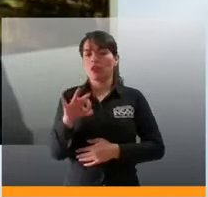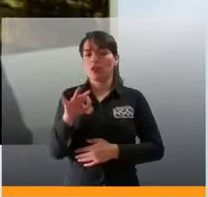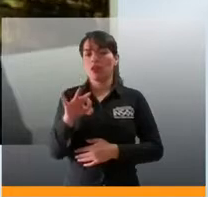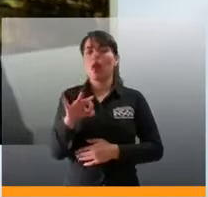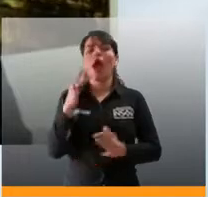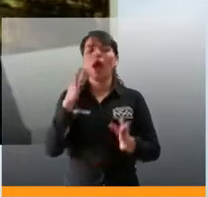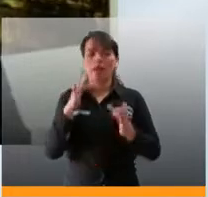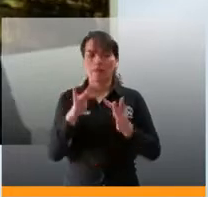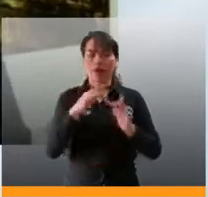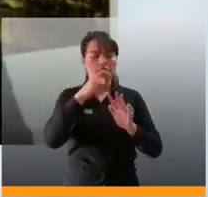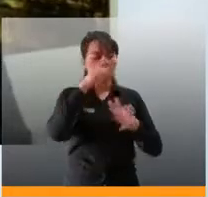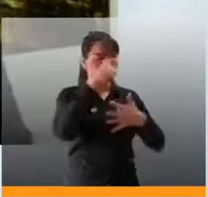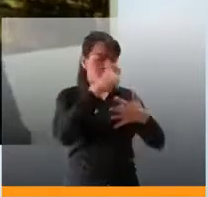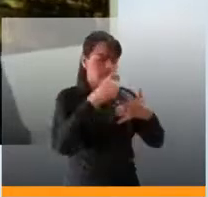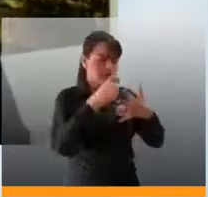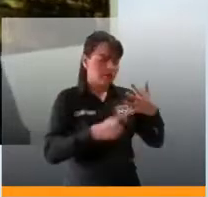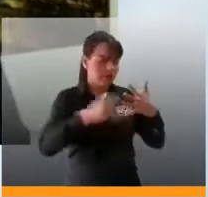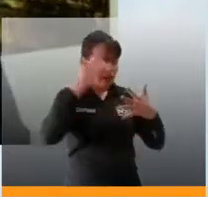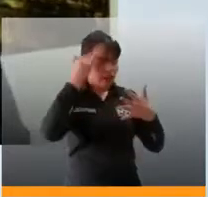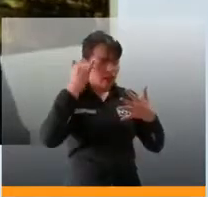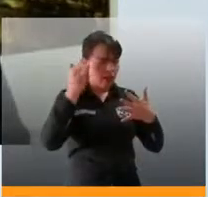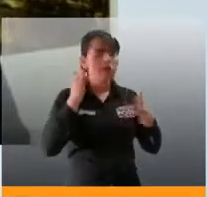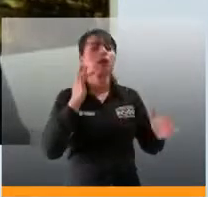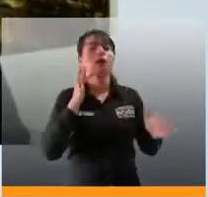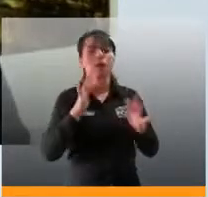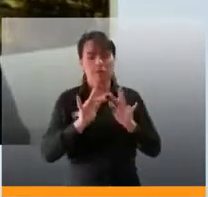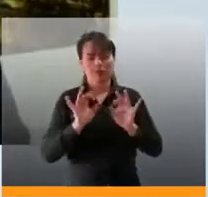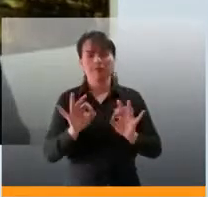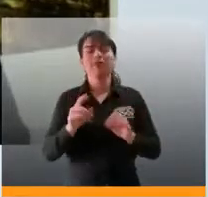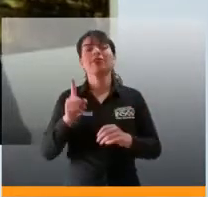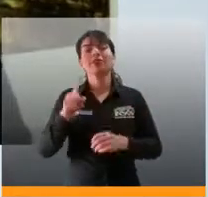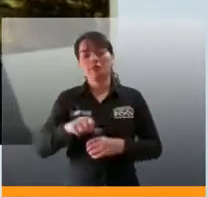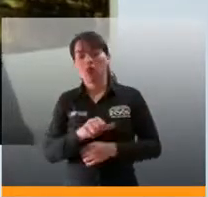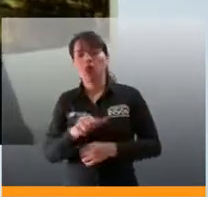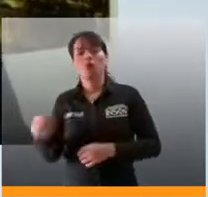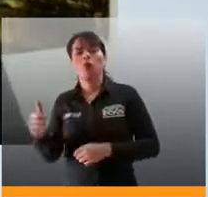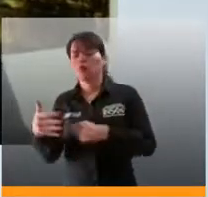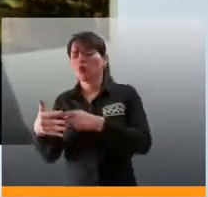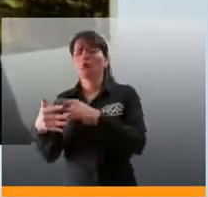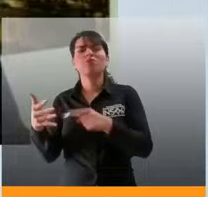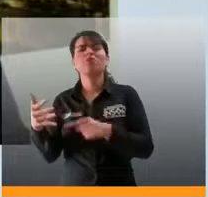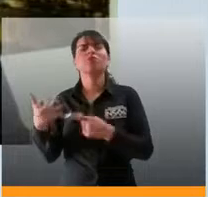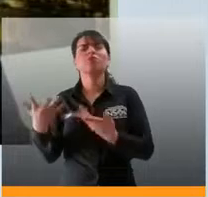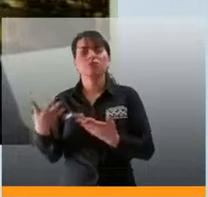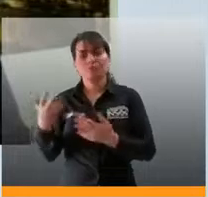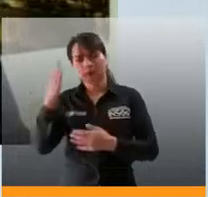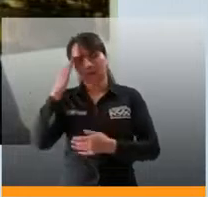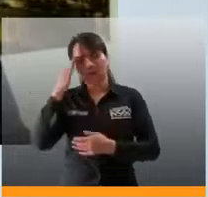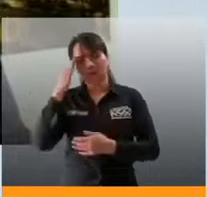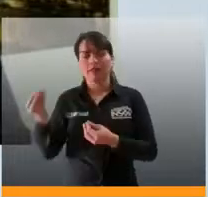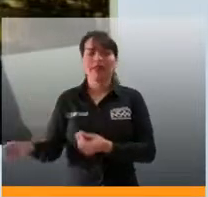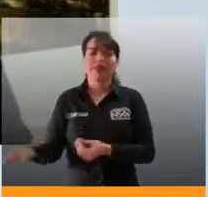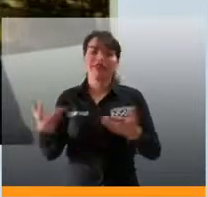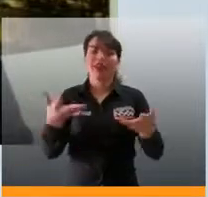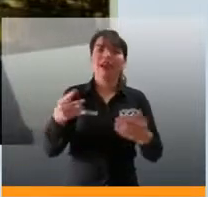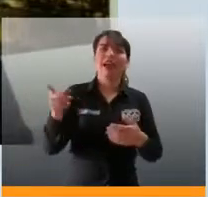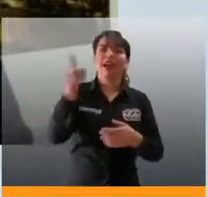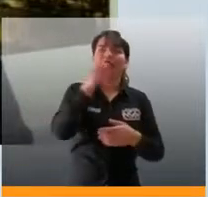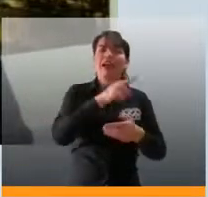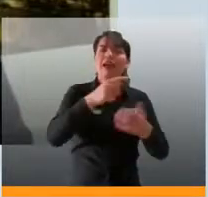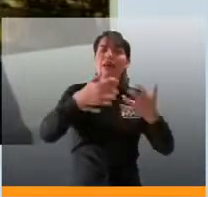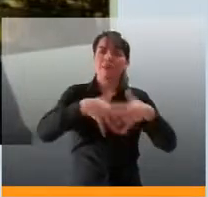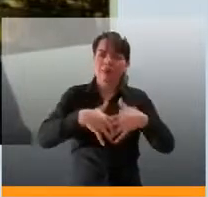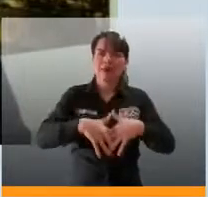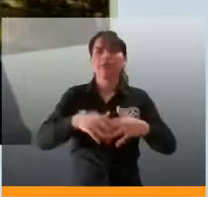requerimientos académicos, pero también de aquellos requerimientos que tenemos a través de la proyección social que le generamos a las empresas y las